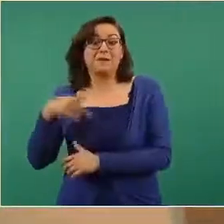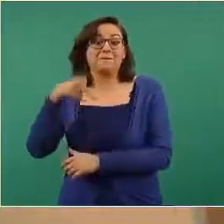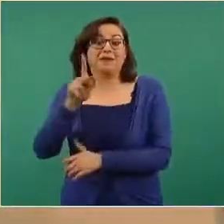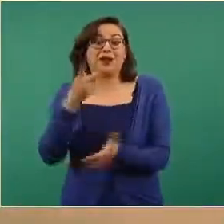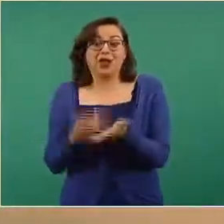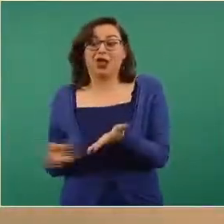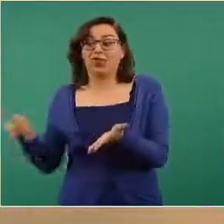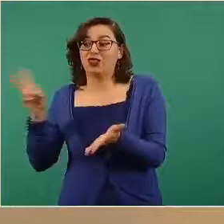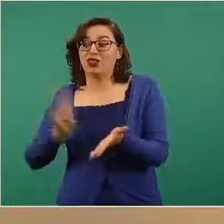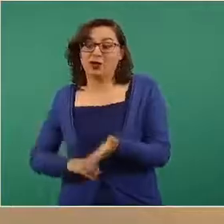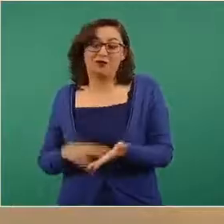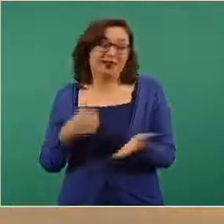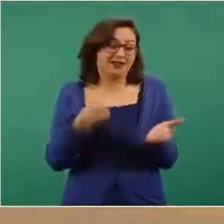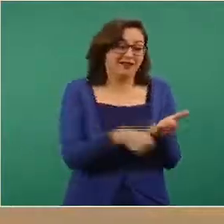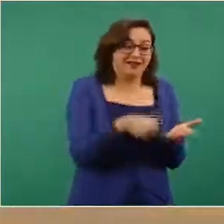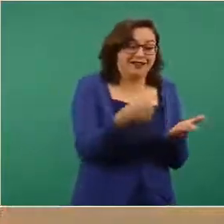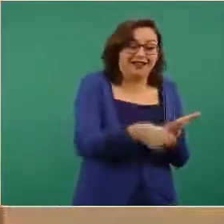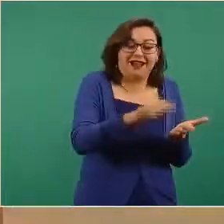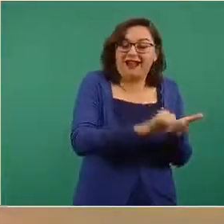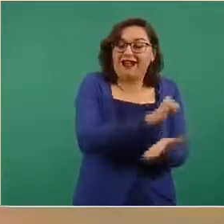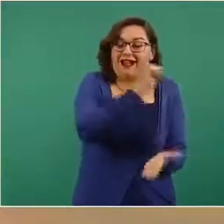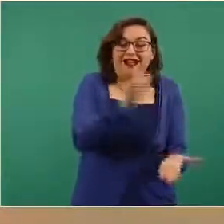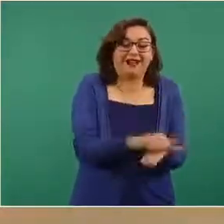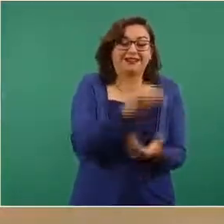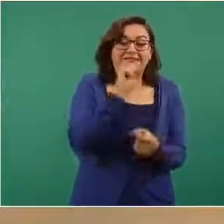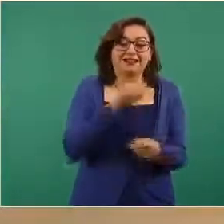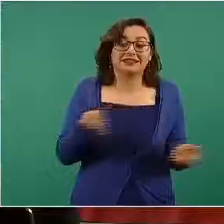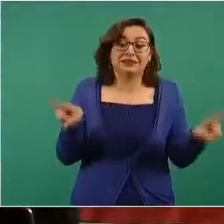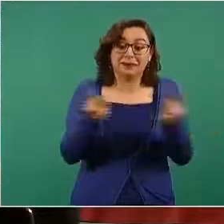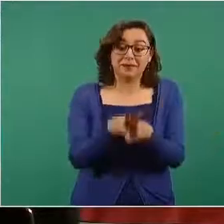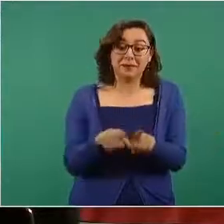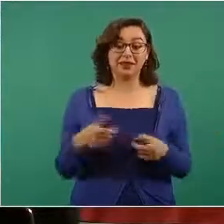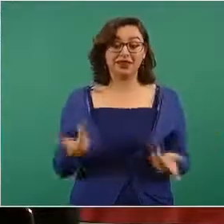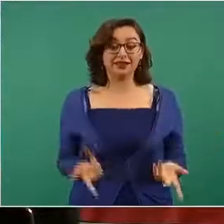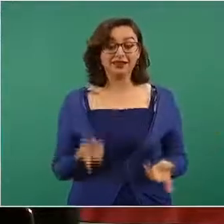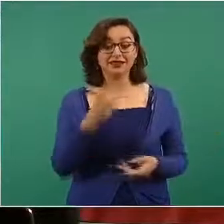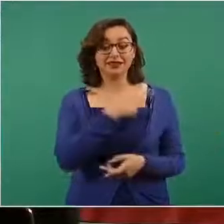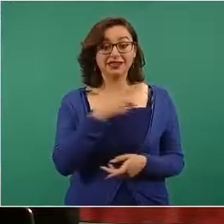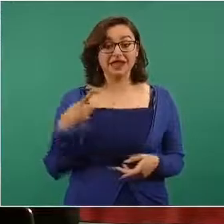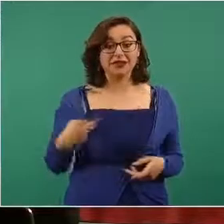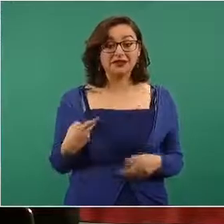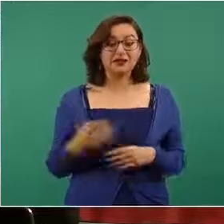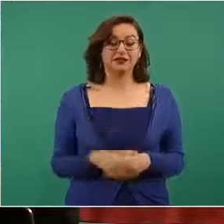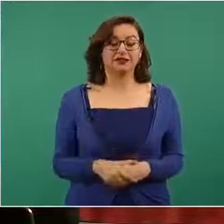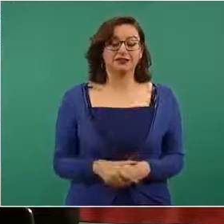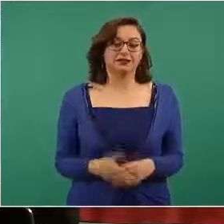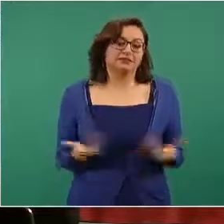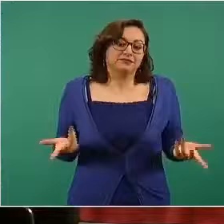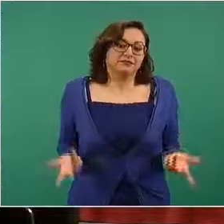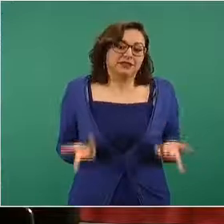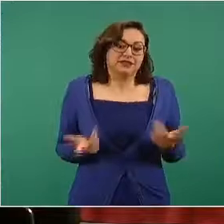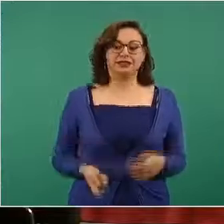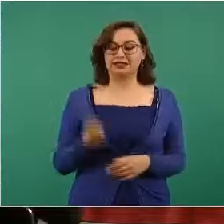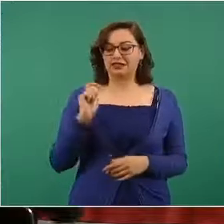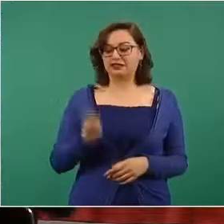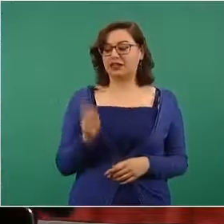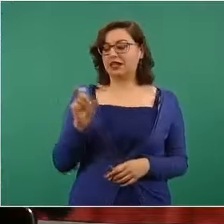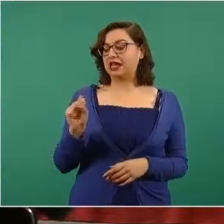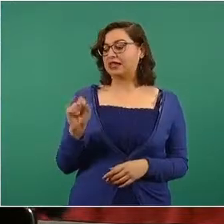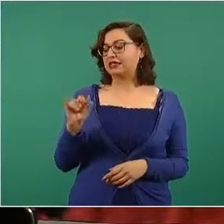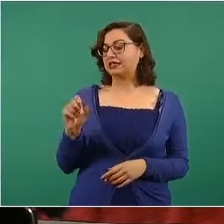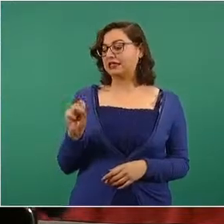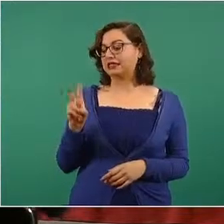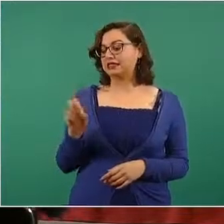a un registro civil y a obtener el acta. Entonces, en principio, todo lo que tiene el CISBER,